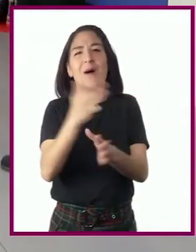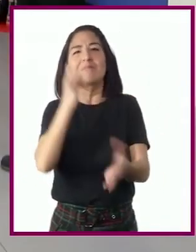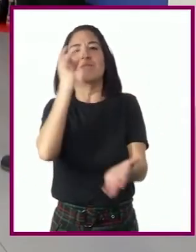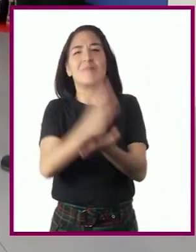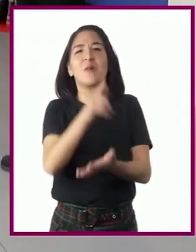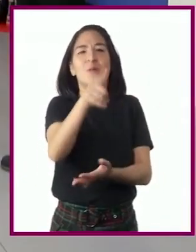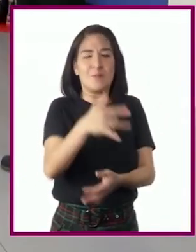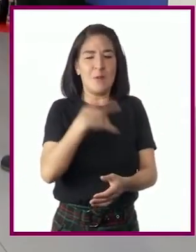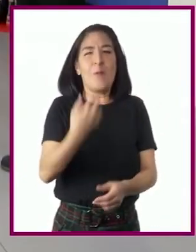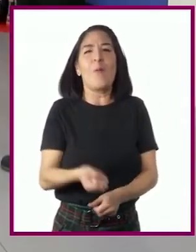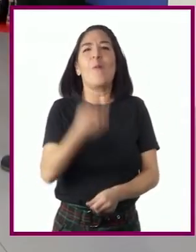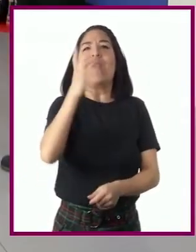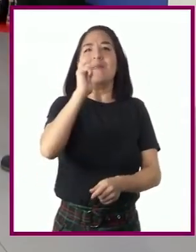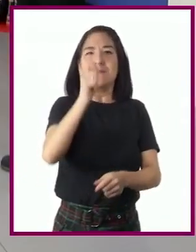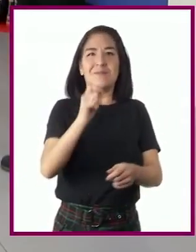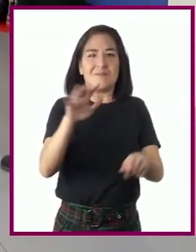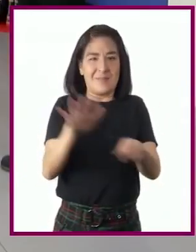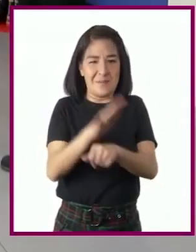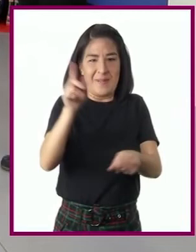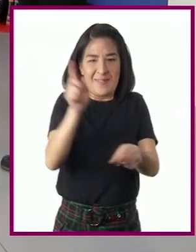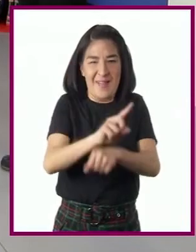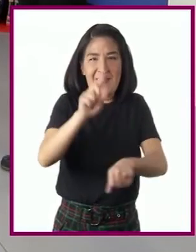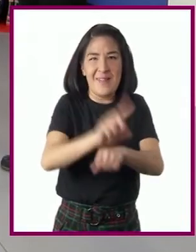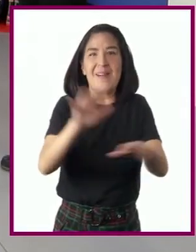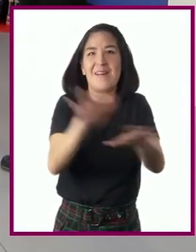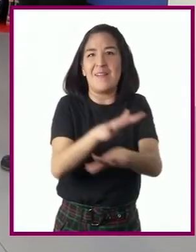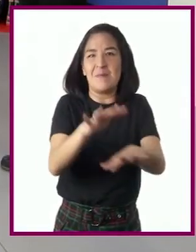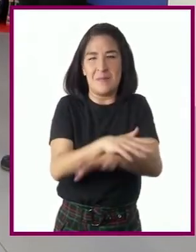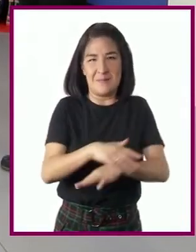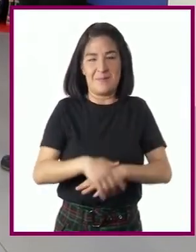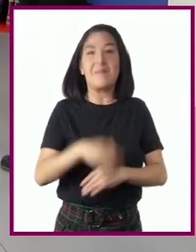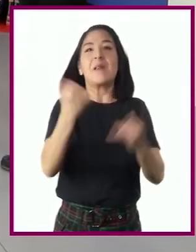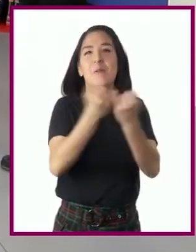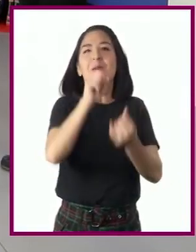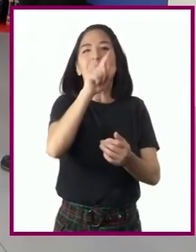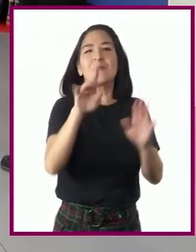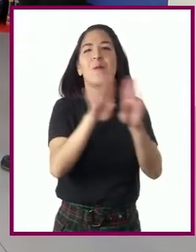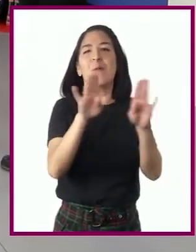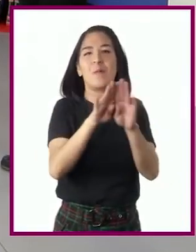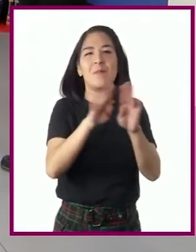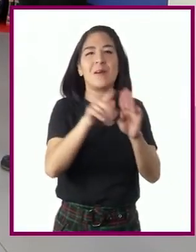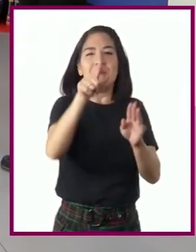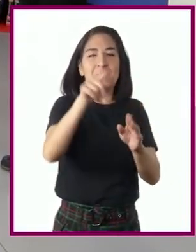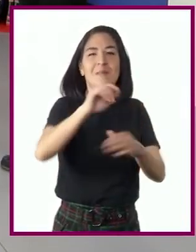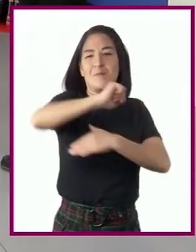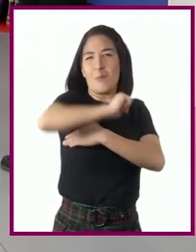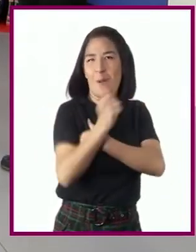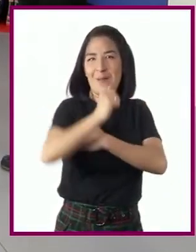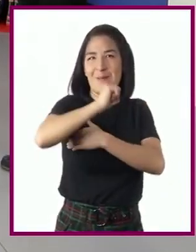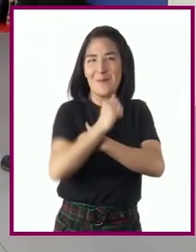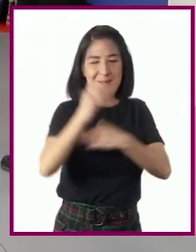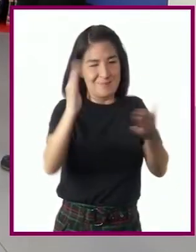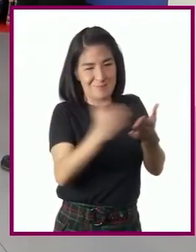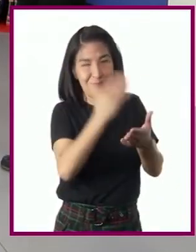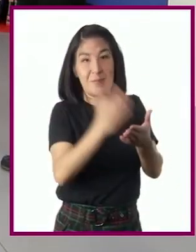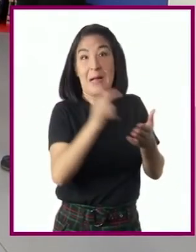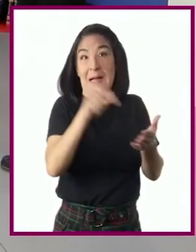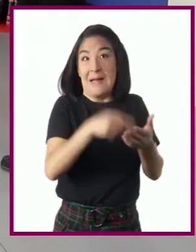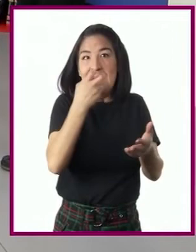cambiado. Además, puede ser un gran registro sobre este momento, ya que están viviendo un hecho que será histórico.